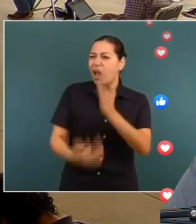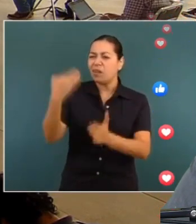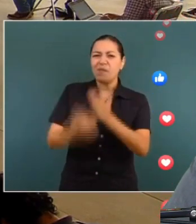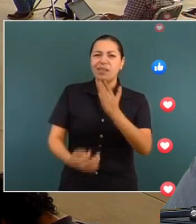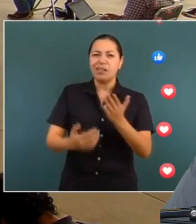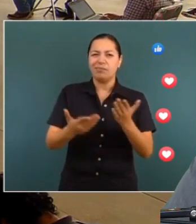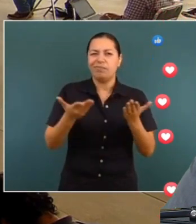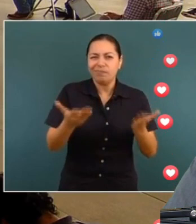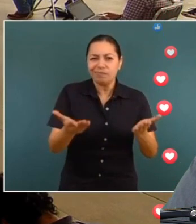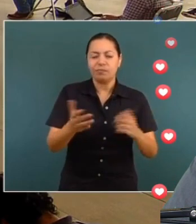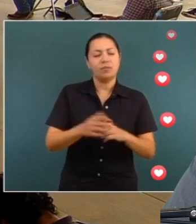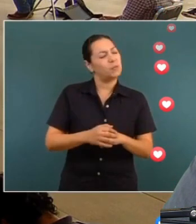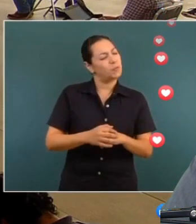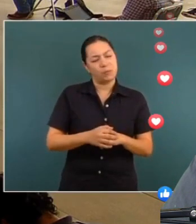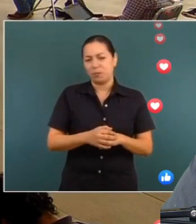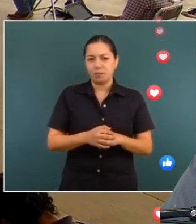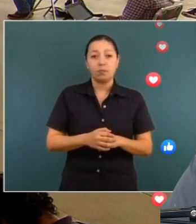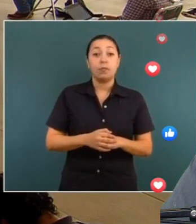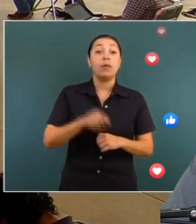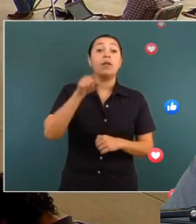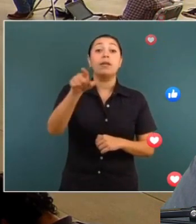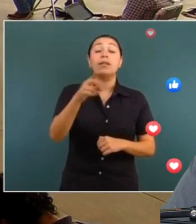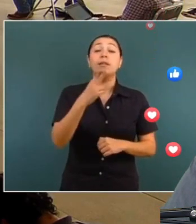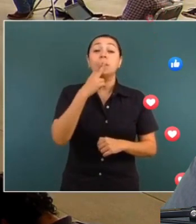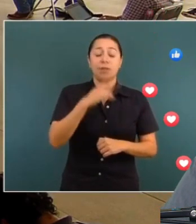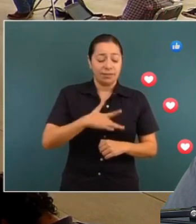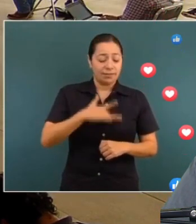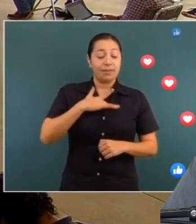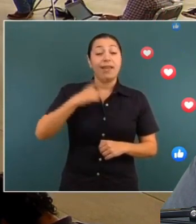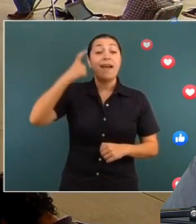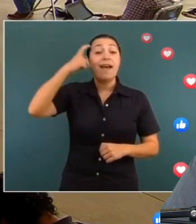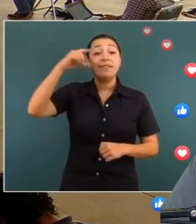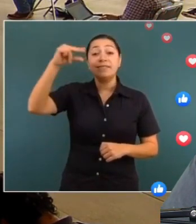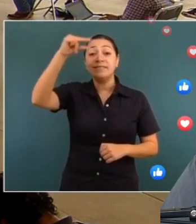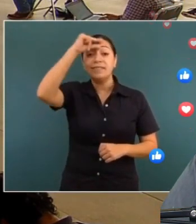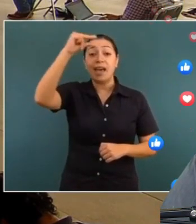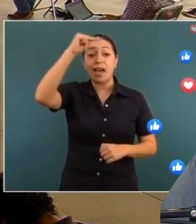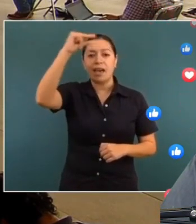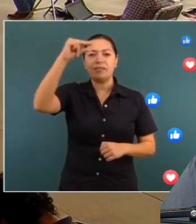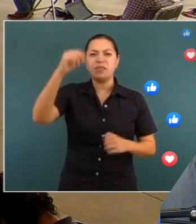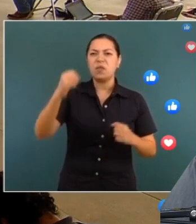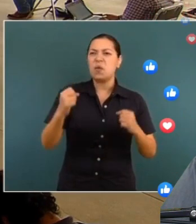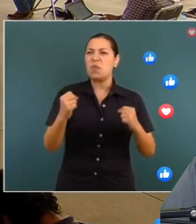que se utilice más la inteligencia que la fuerza para que no haya